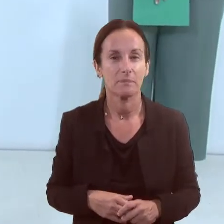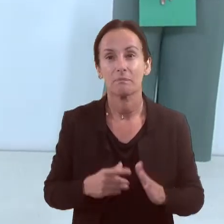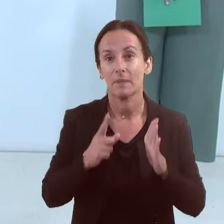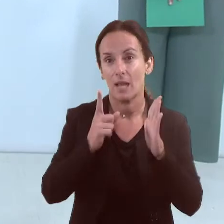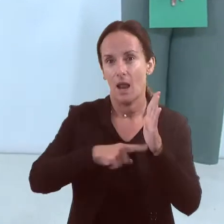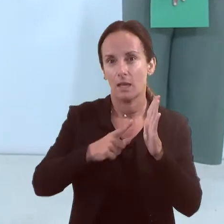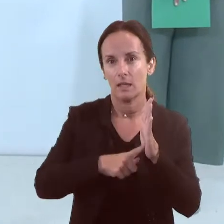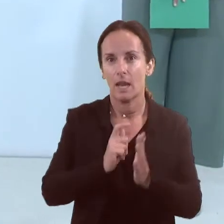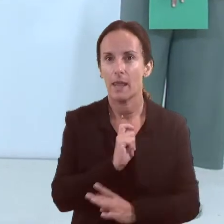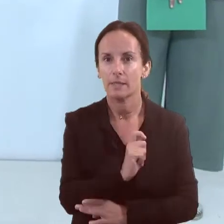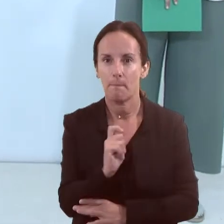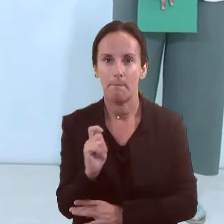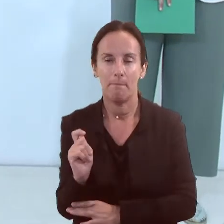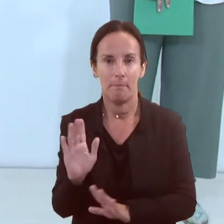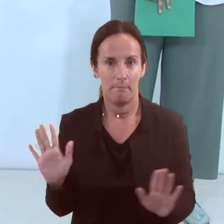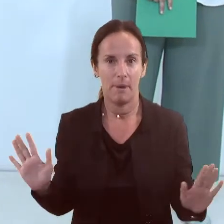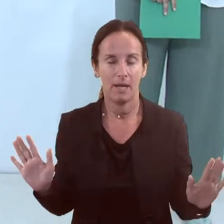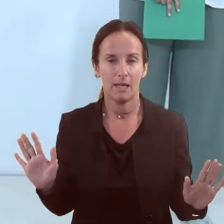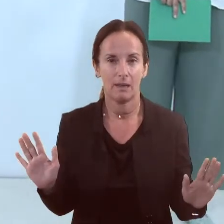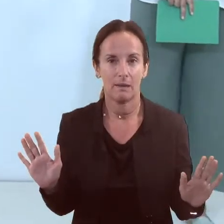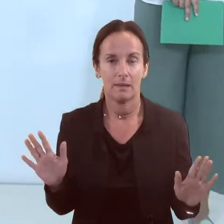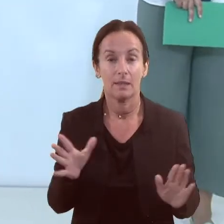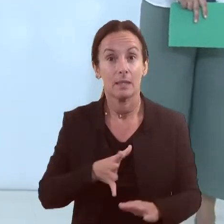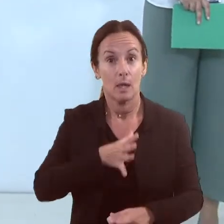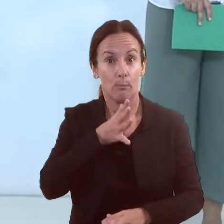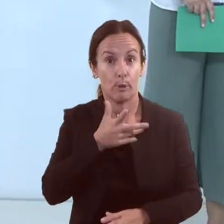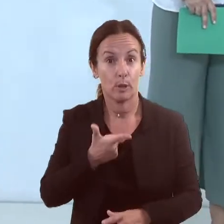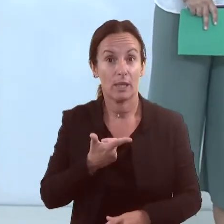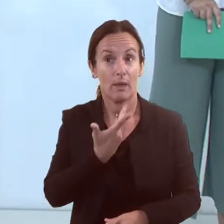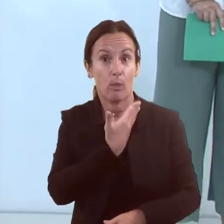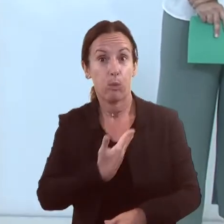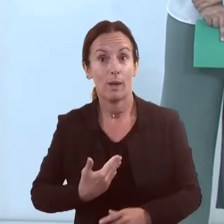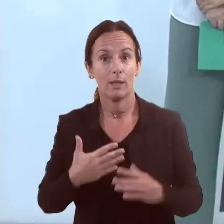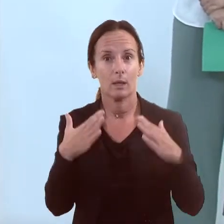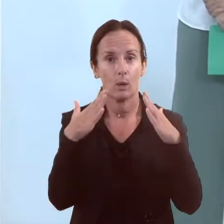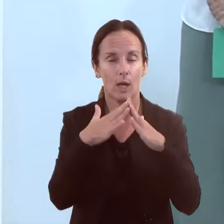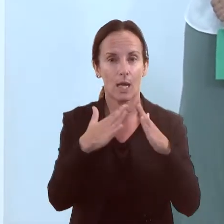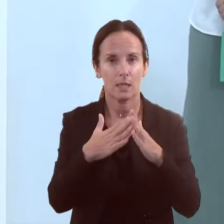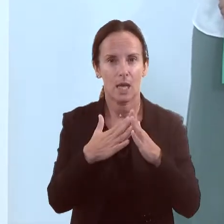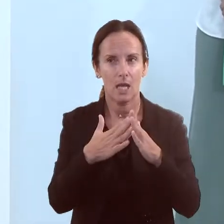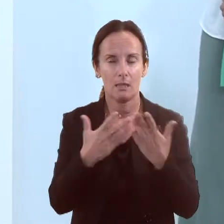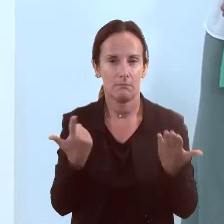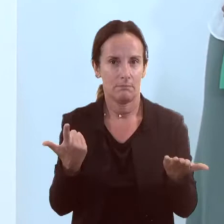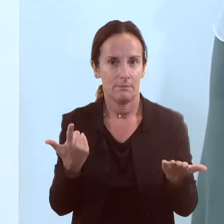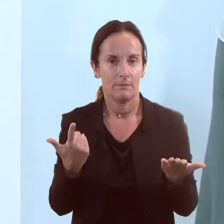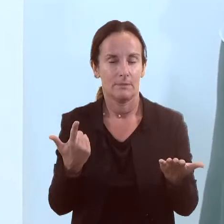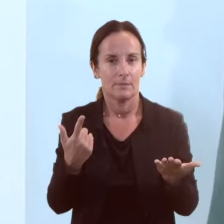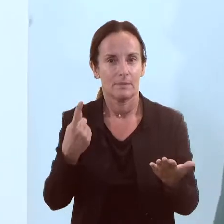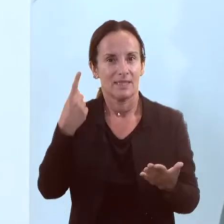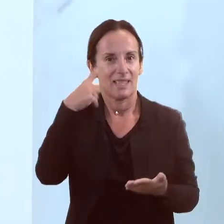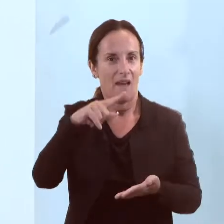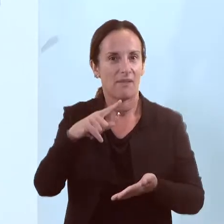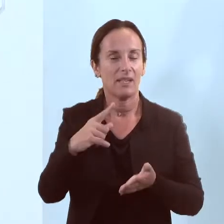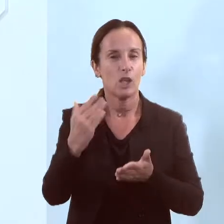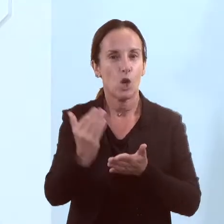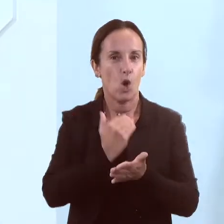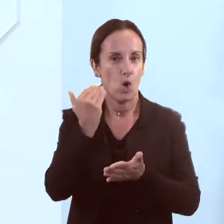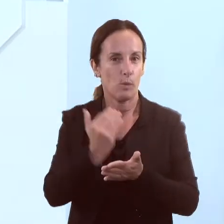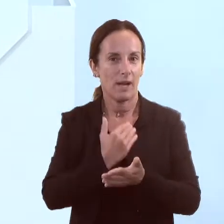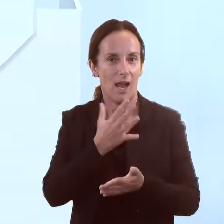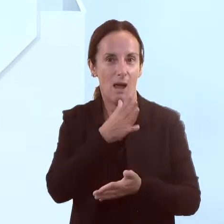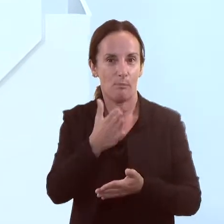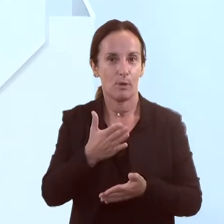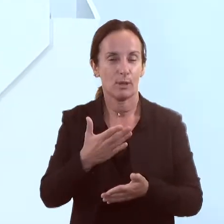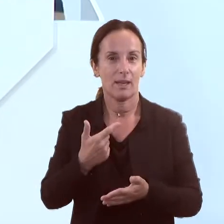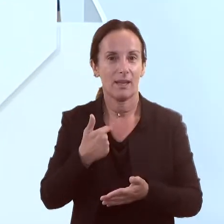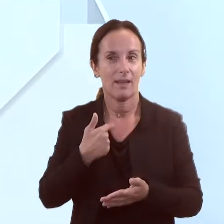se pagarán, o sea, en este sentido es por lo que decíamos, además, que tiene la seguridad de que estamos dos entidades detrás y además con el apoyo del Consell, que vamos a garantizar el pago. Lo